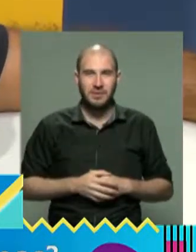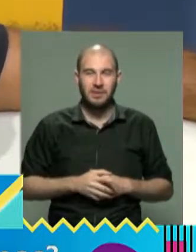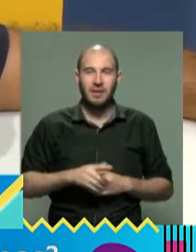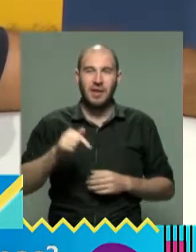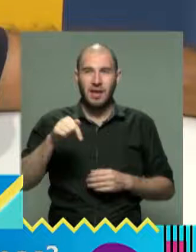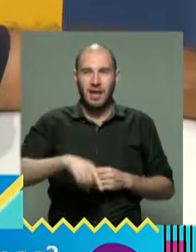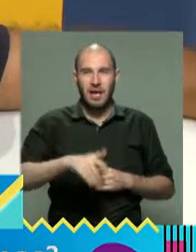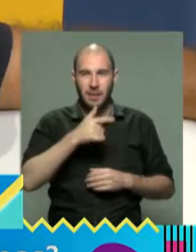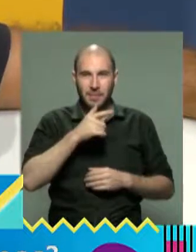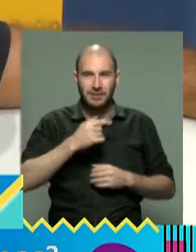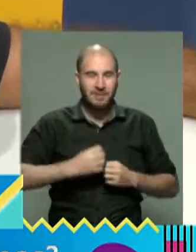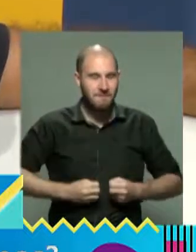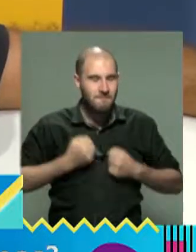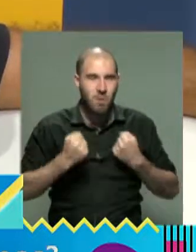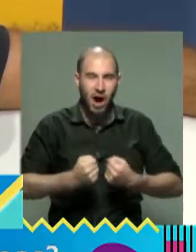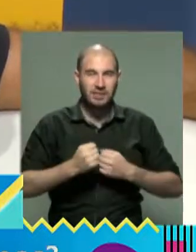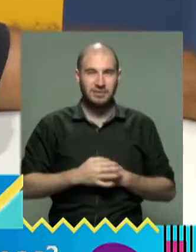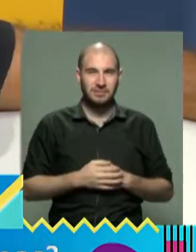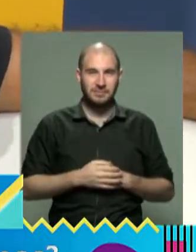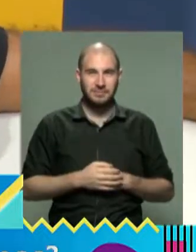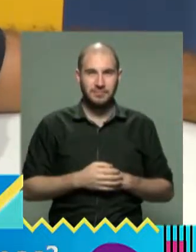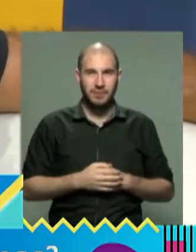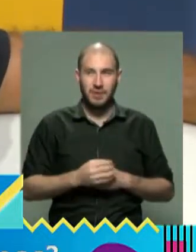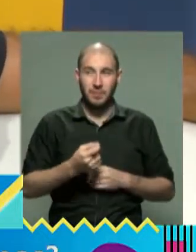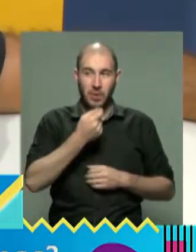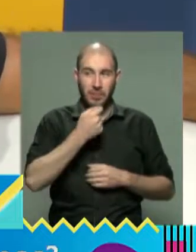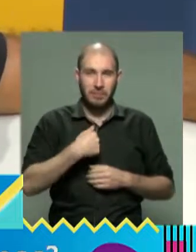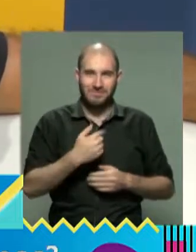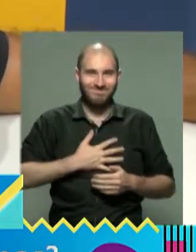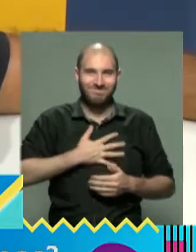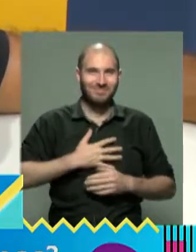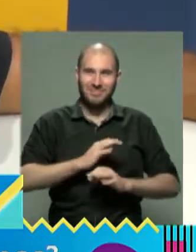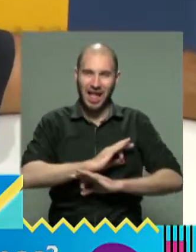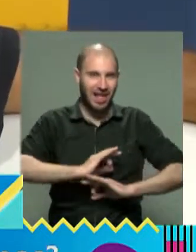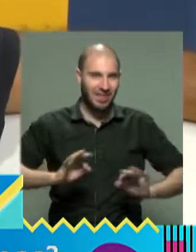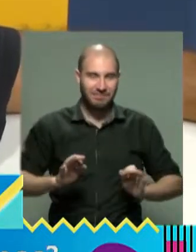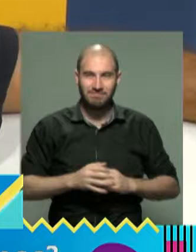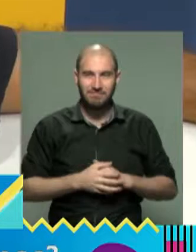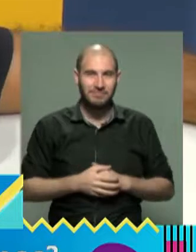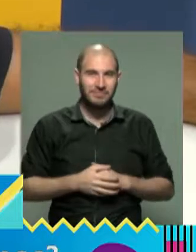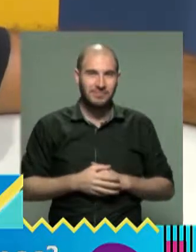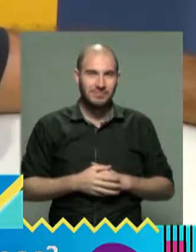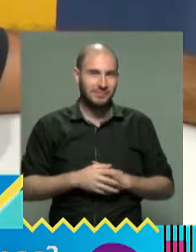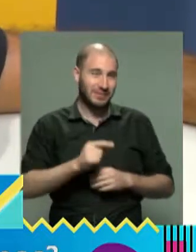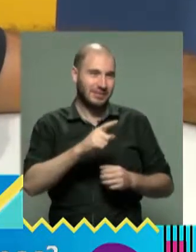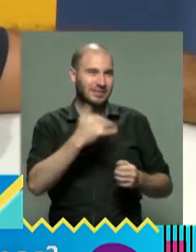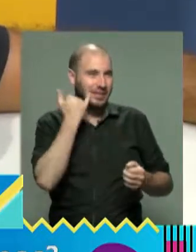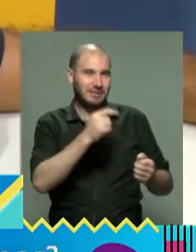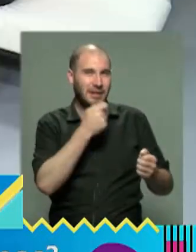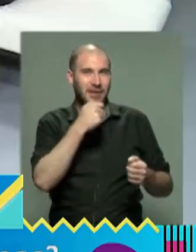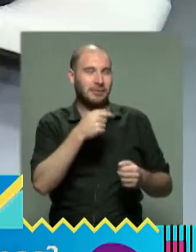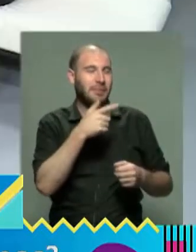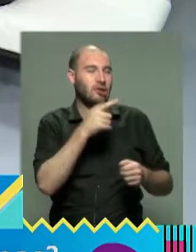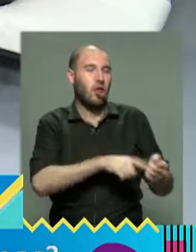ser como muy adrenalínico. En esto yo sé que, en el caso mío no siento nada, francamente no siento nada. Ya es, Sí, no. ya es lavarte los